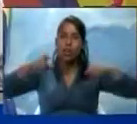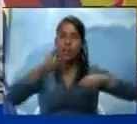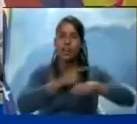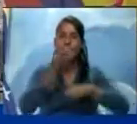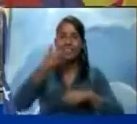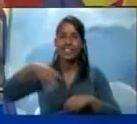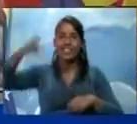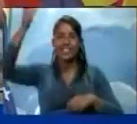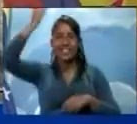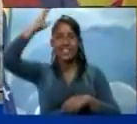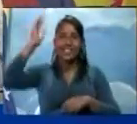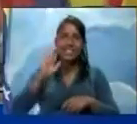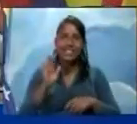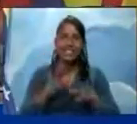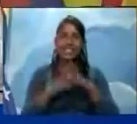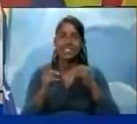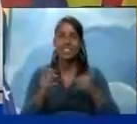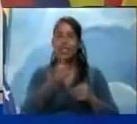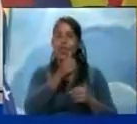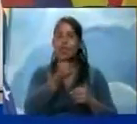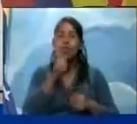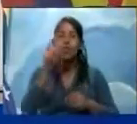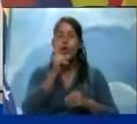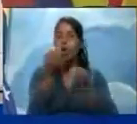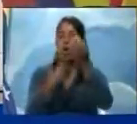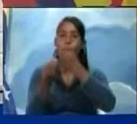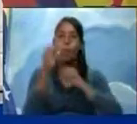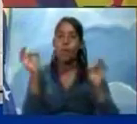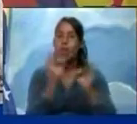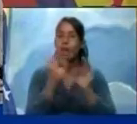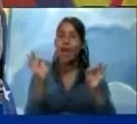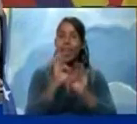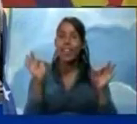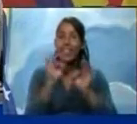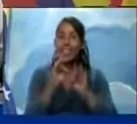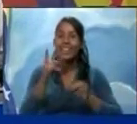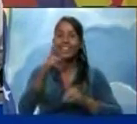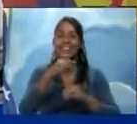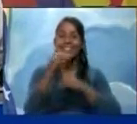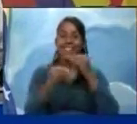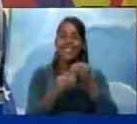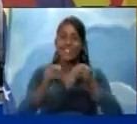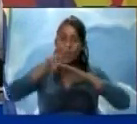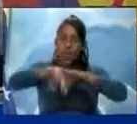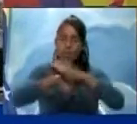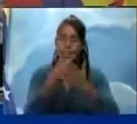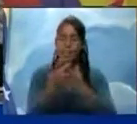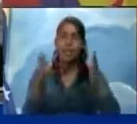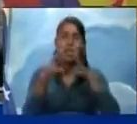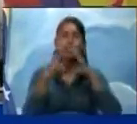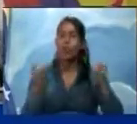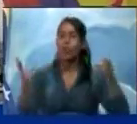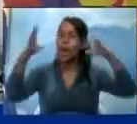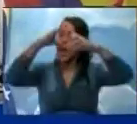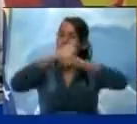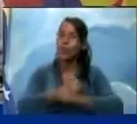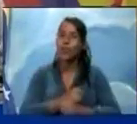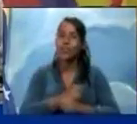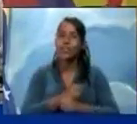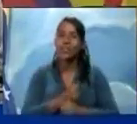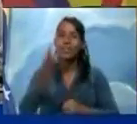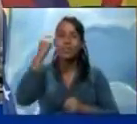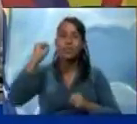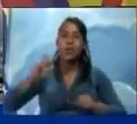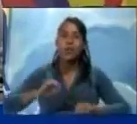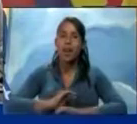se acostó, ayuno, no comió absolutamente nada, hizo vigilia toda la noche, y por